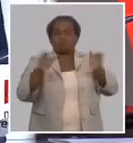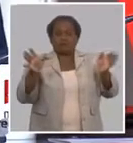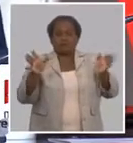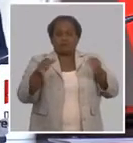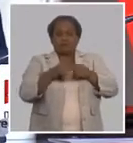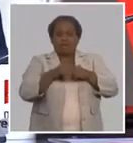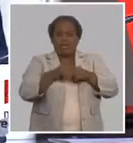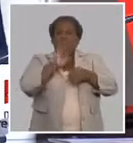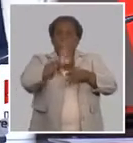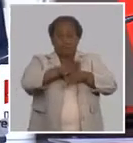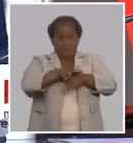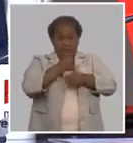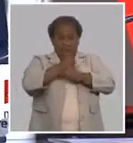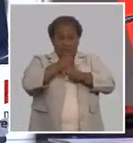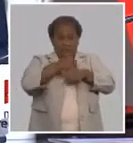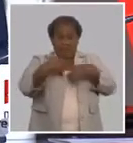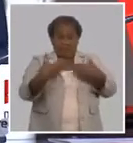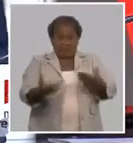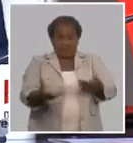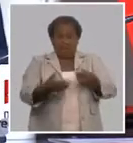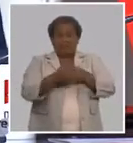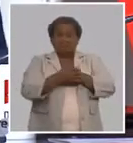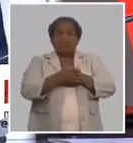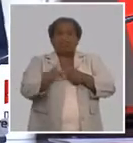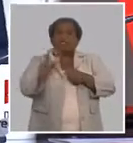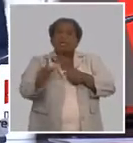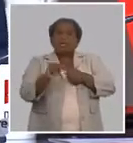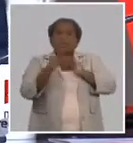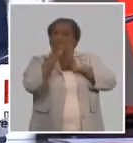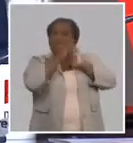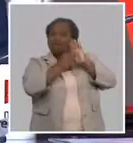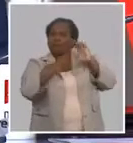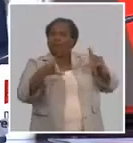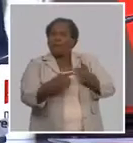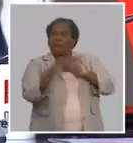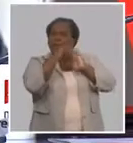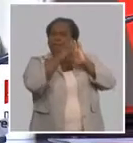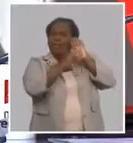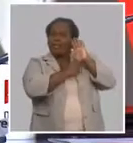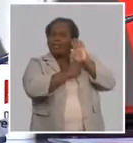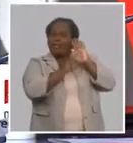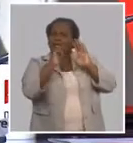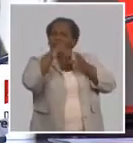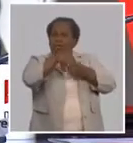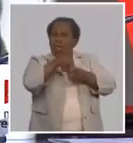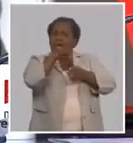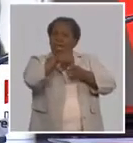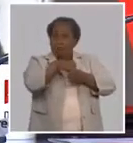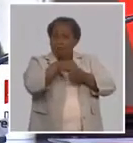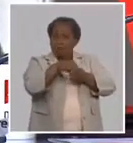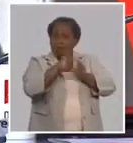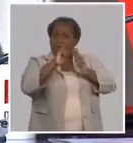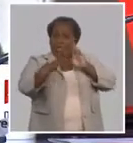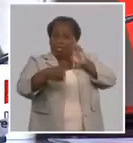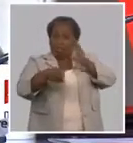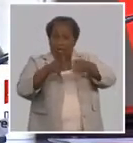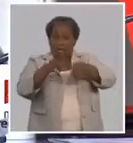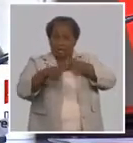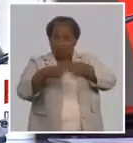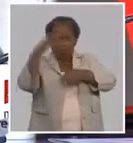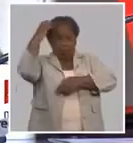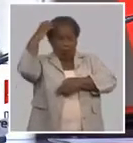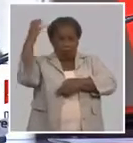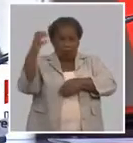se comenzó a trabajar en un protocolo integral al cual se le añadieron indicaciones del